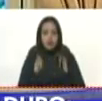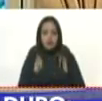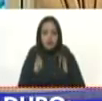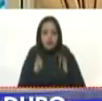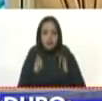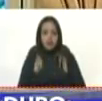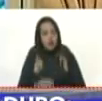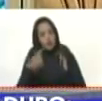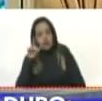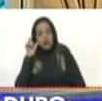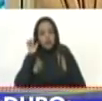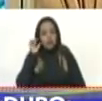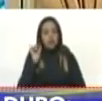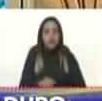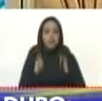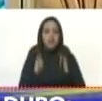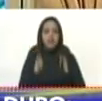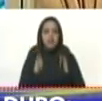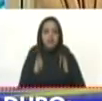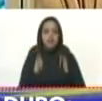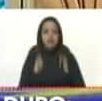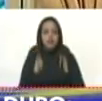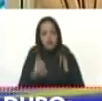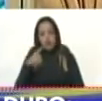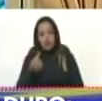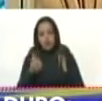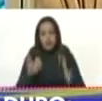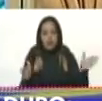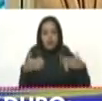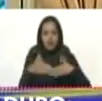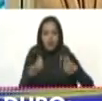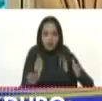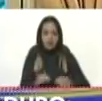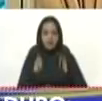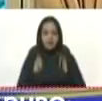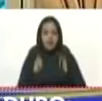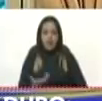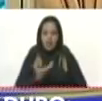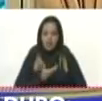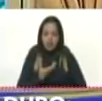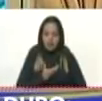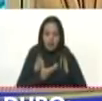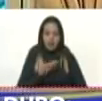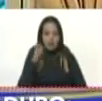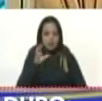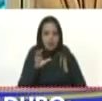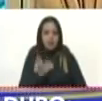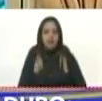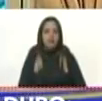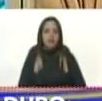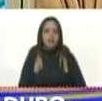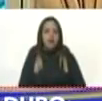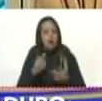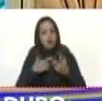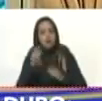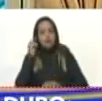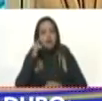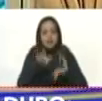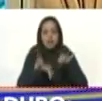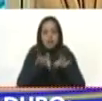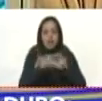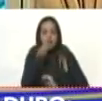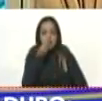RAS, Carelis Reyes, enlaces del CLAP, Luis Yoyote, alcalde de Tinaquillo, Eddie González, secretaria de